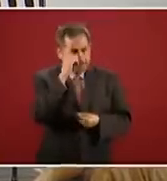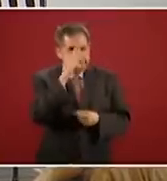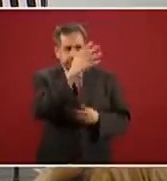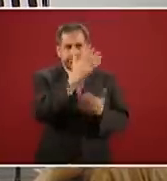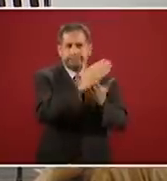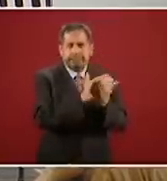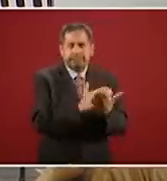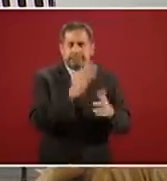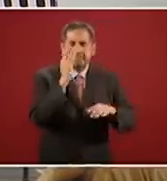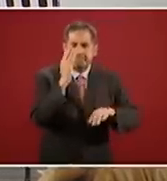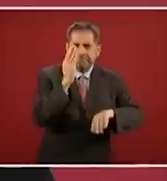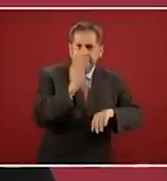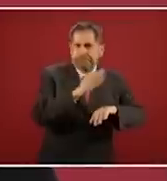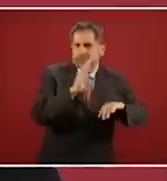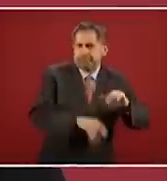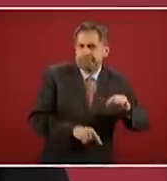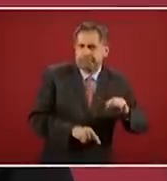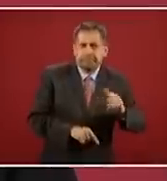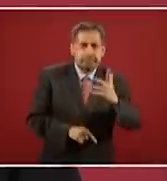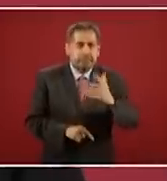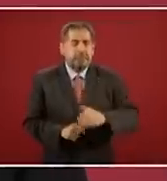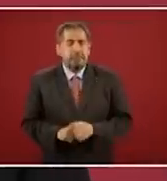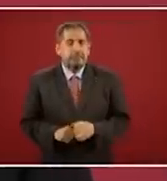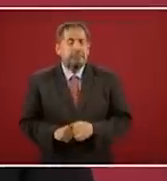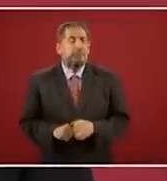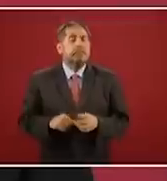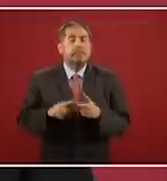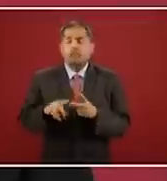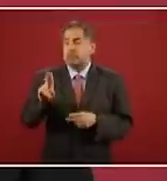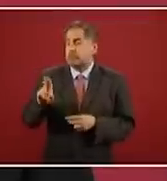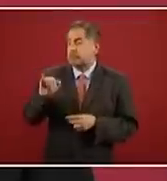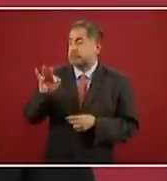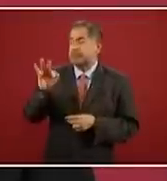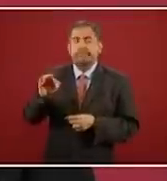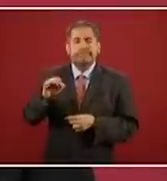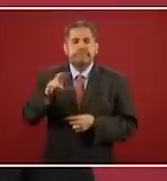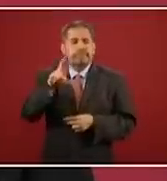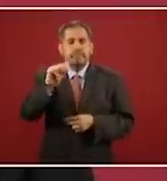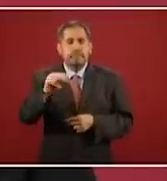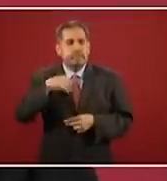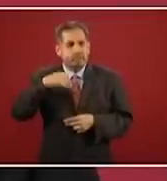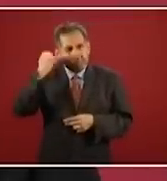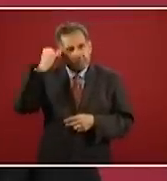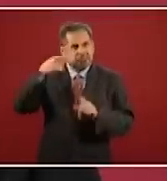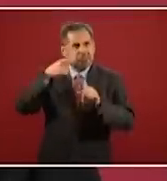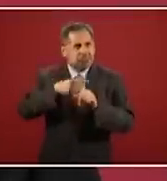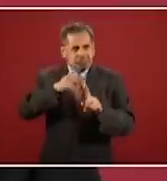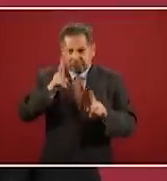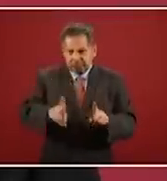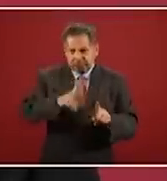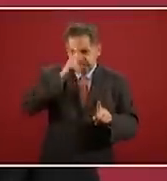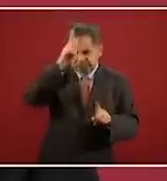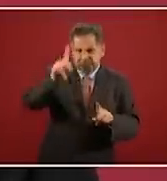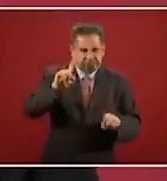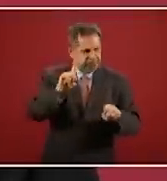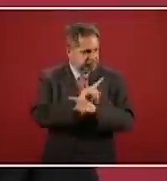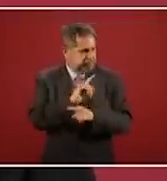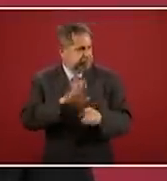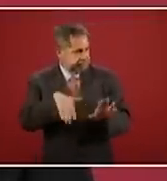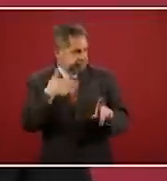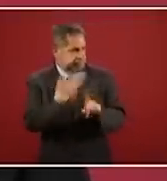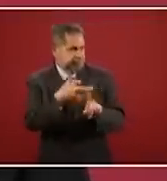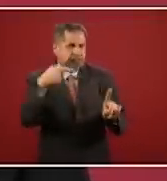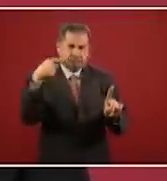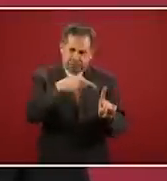delincuenciales. Respecto a la persecución, el objetivo, la UIF nunca ha tenido como finalidad perseguir a